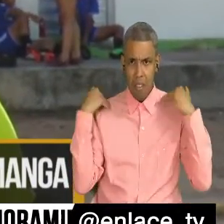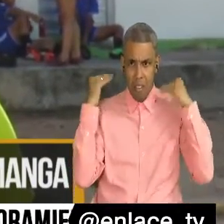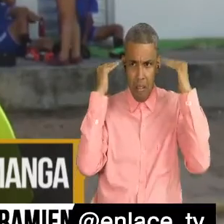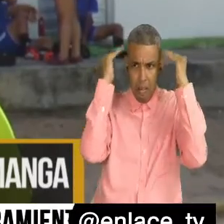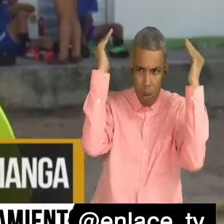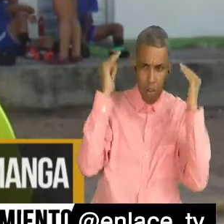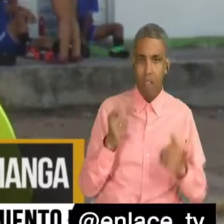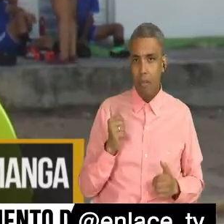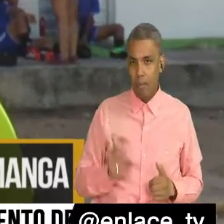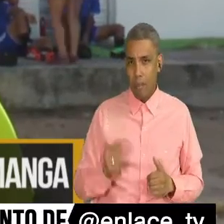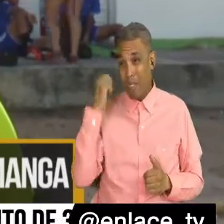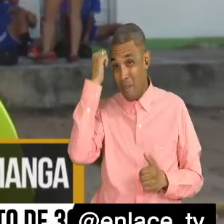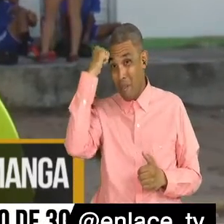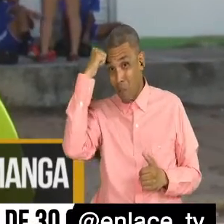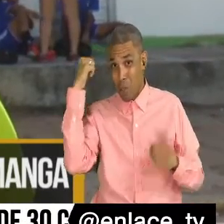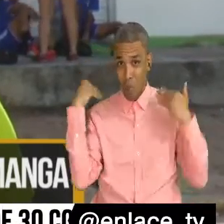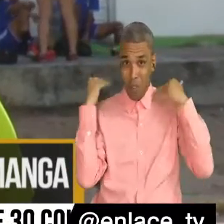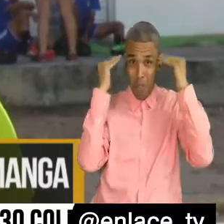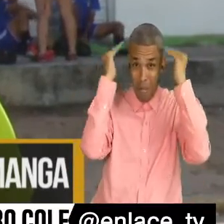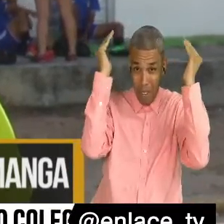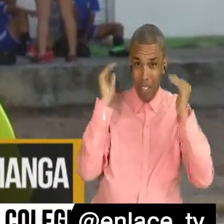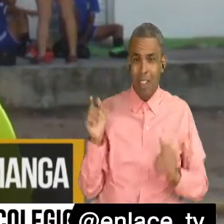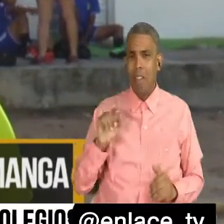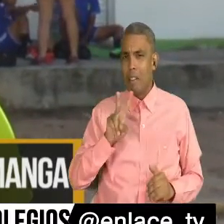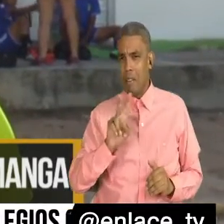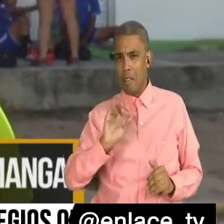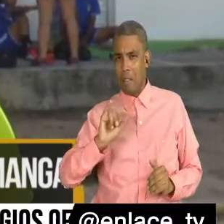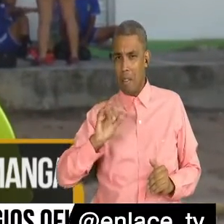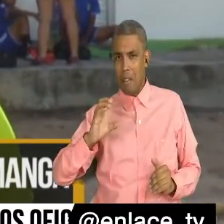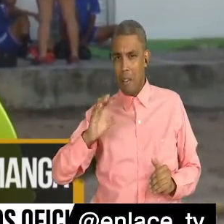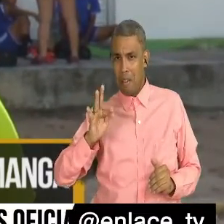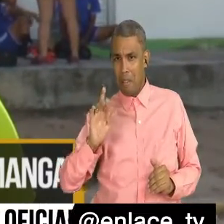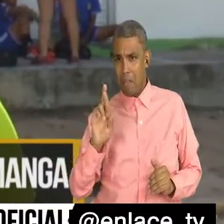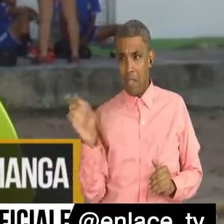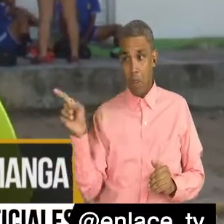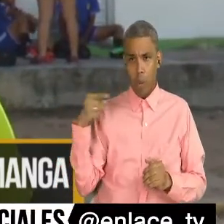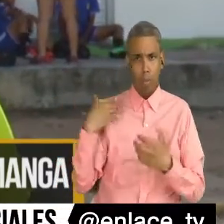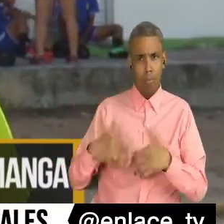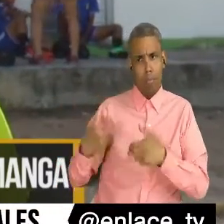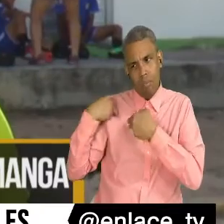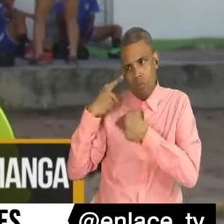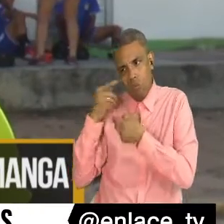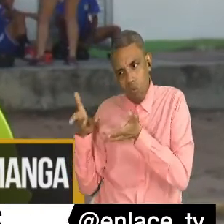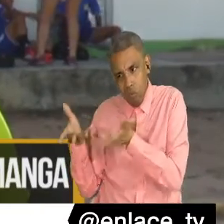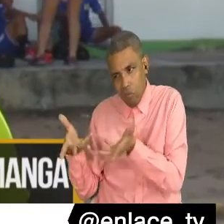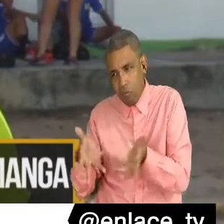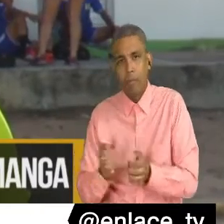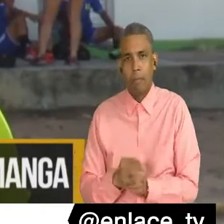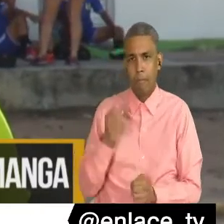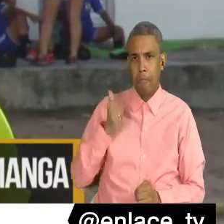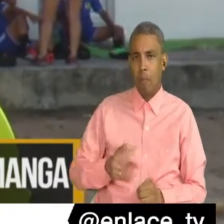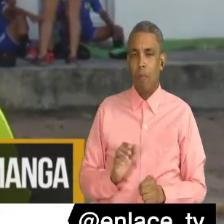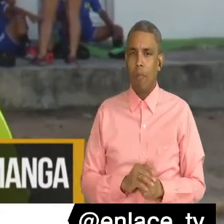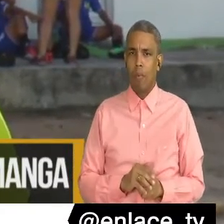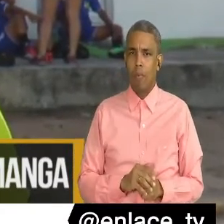profesor Hilton León, que es el preparador físico del equipo. En cuanto a la salud, pues estamos muy, muy bien, gracias, no